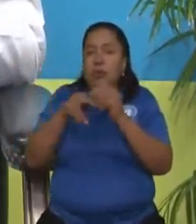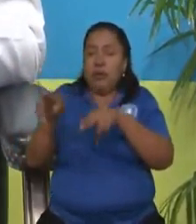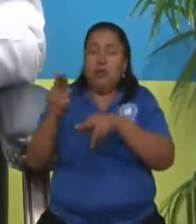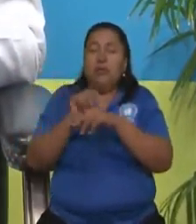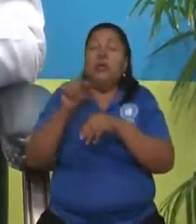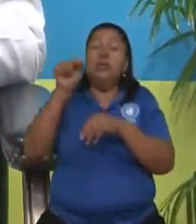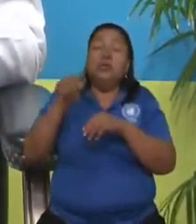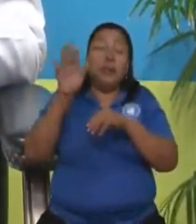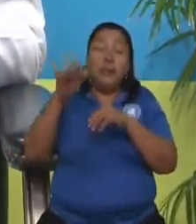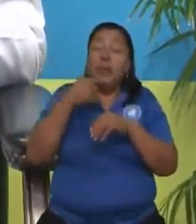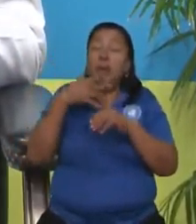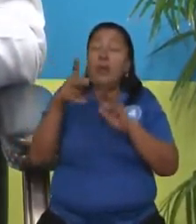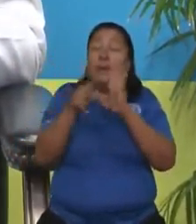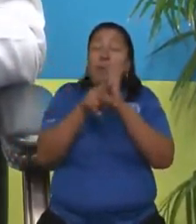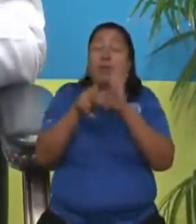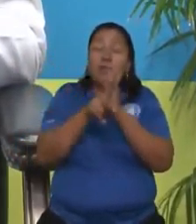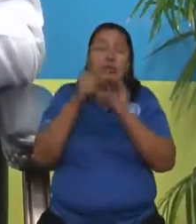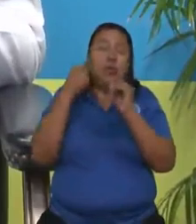agua y